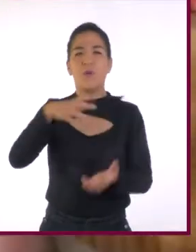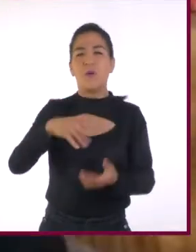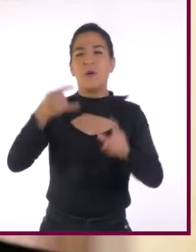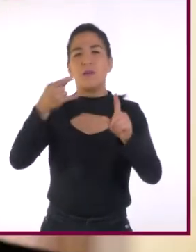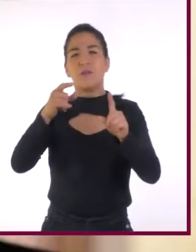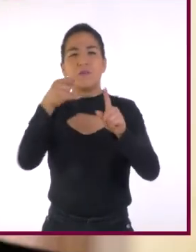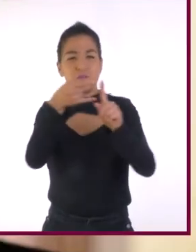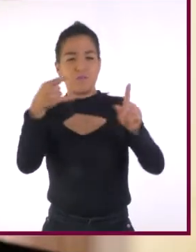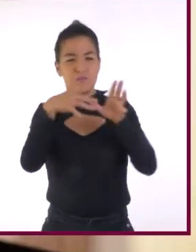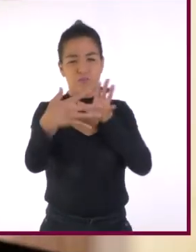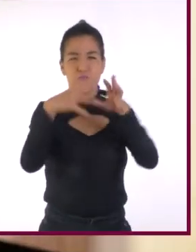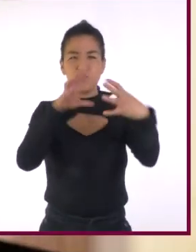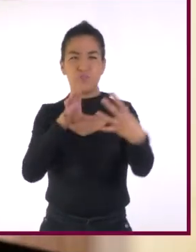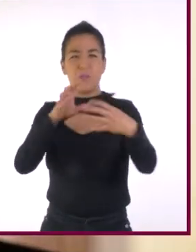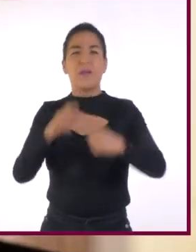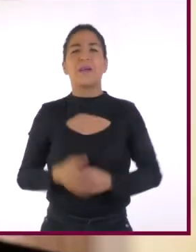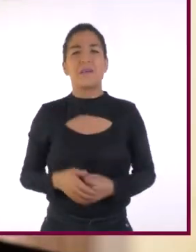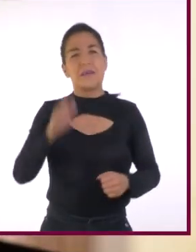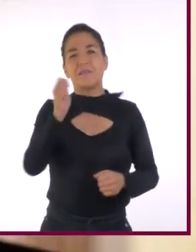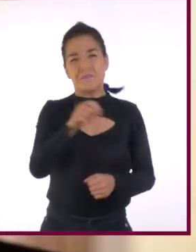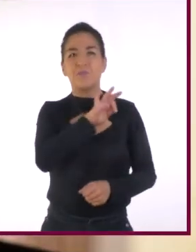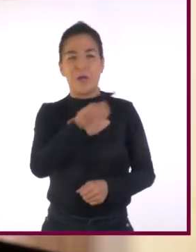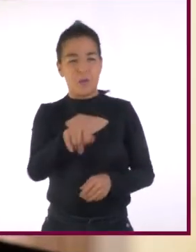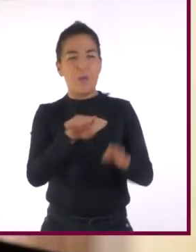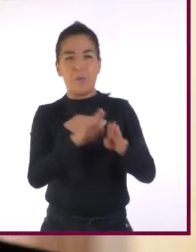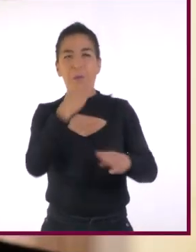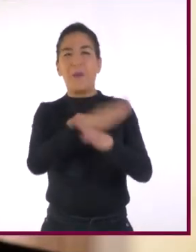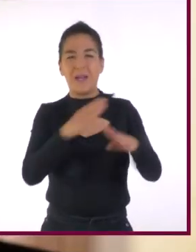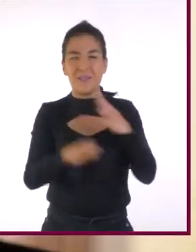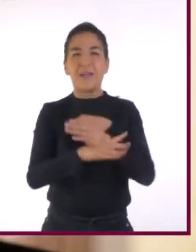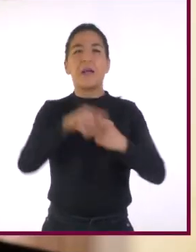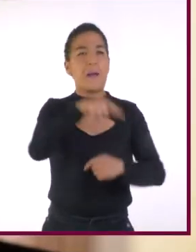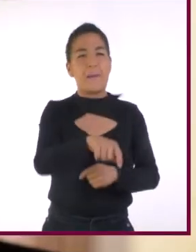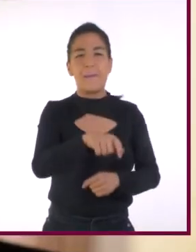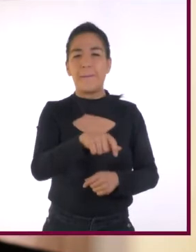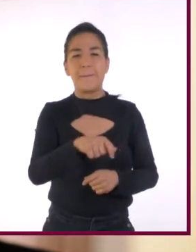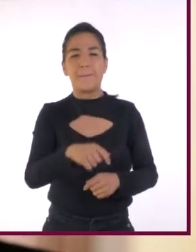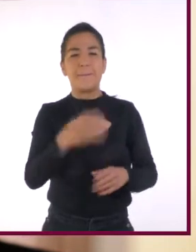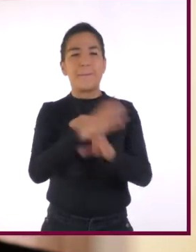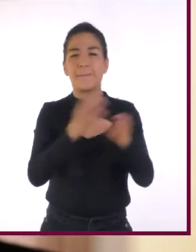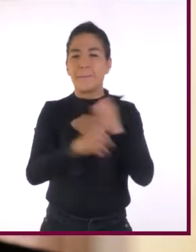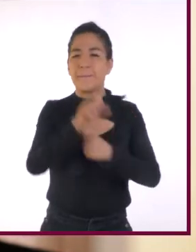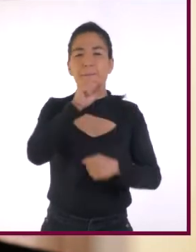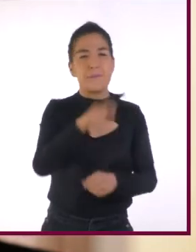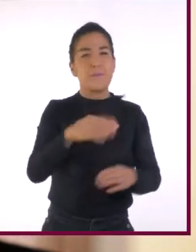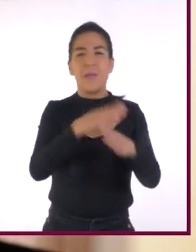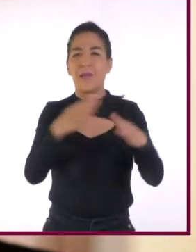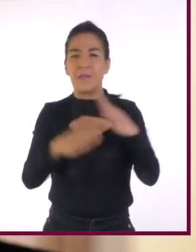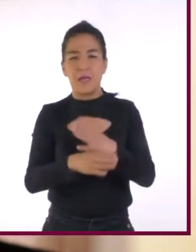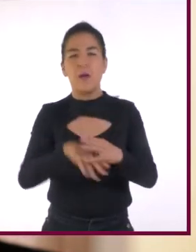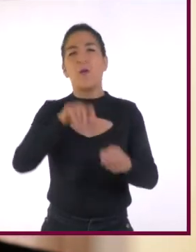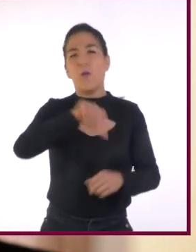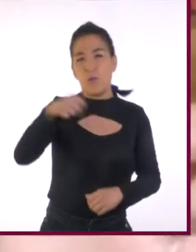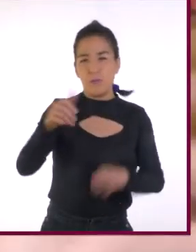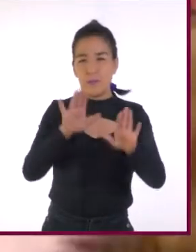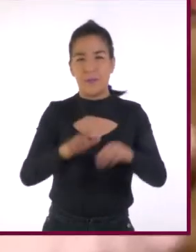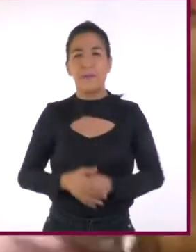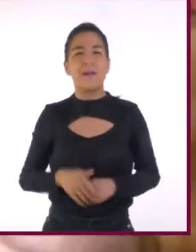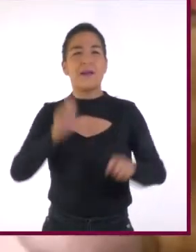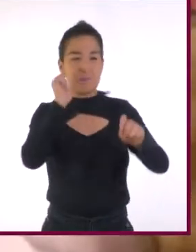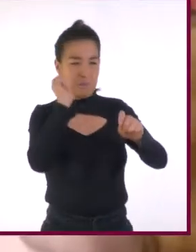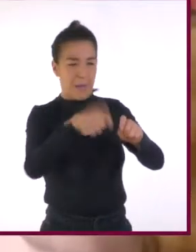cubo, algo que conocemos muy bien y que su densidad es homogénea. Es decir, que todo el material todo el objeto tiene el mismo material.